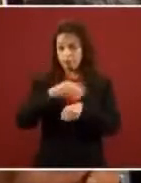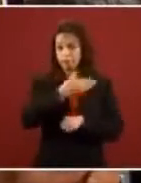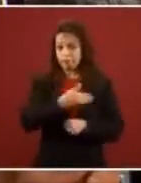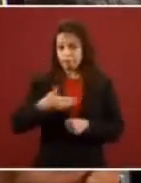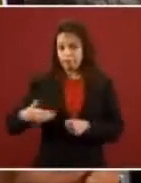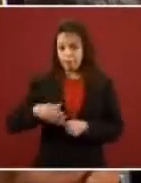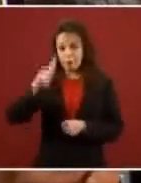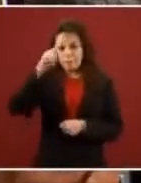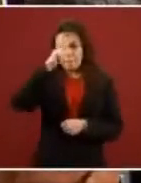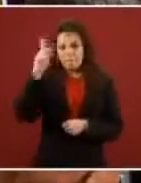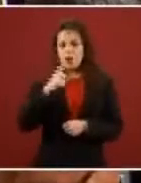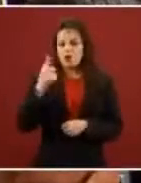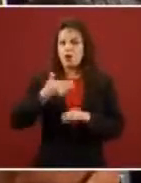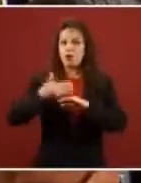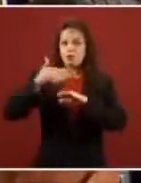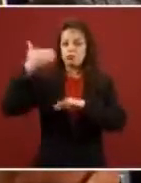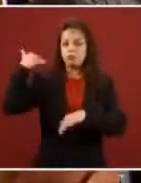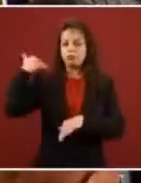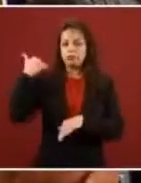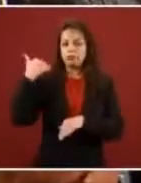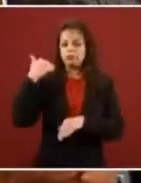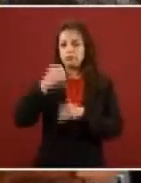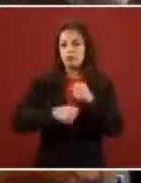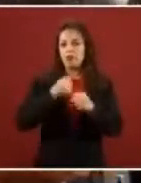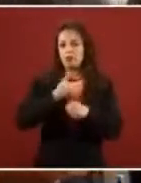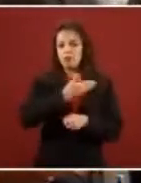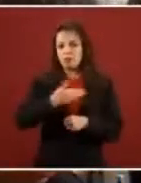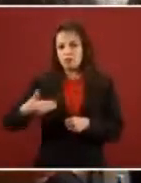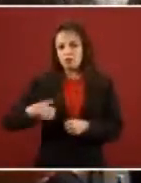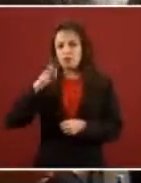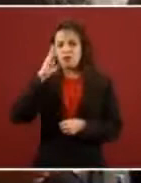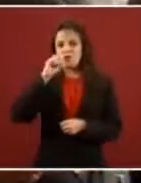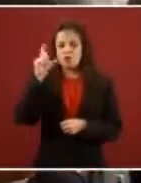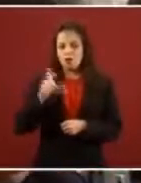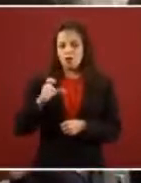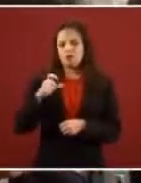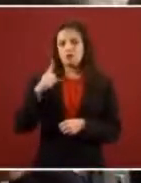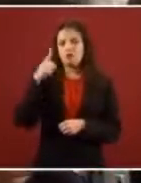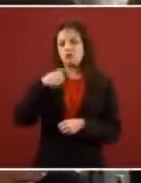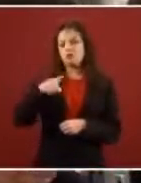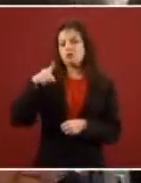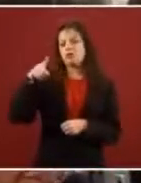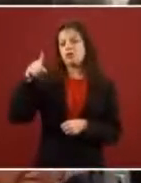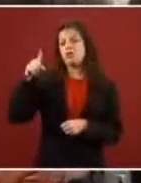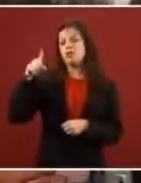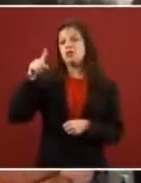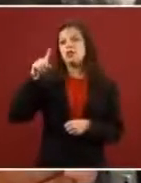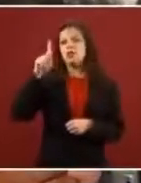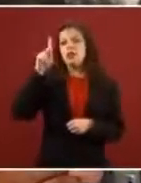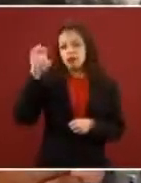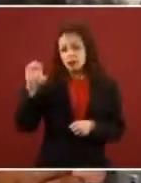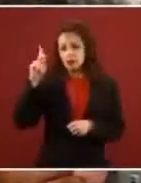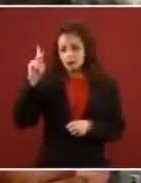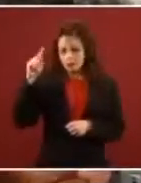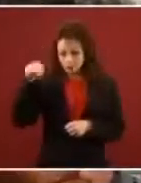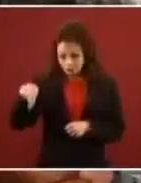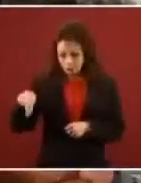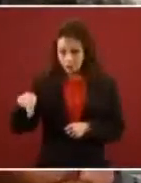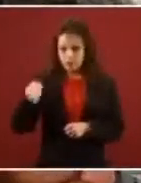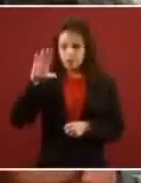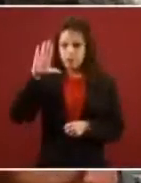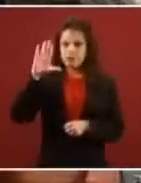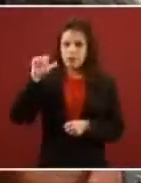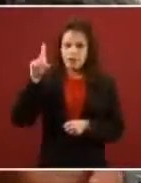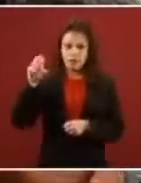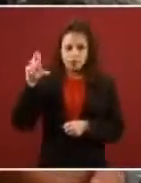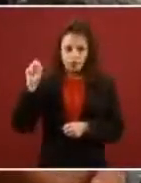de Calderón, de Fox, de Salinas, de Zedillo, de todos los presidentes. Lo mismo ocurre con los secuestros. Su primer año de